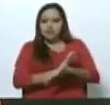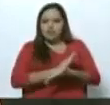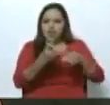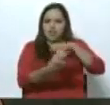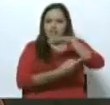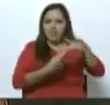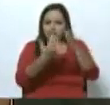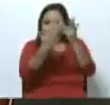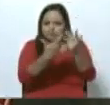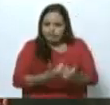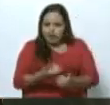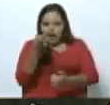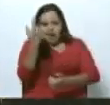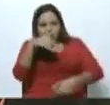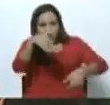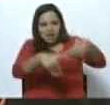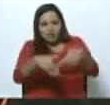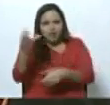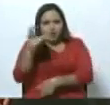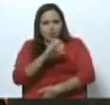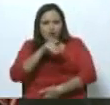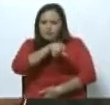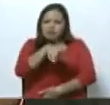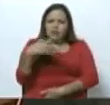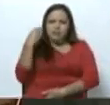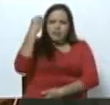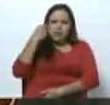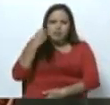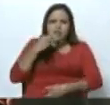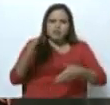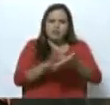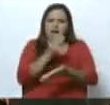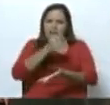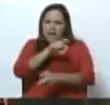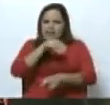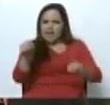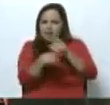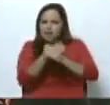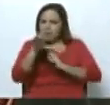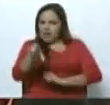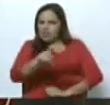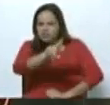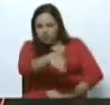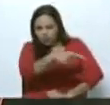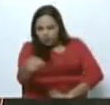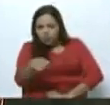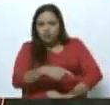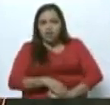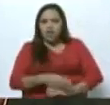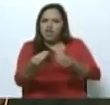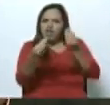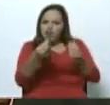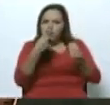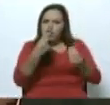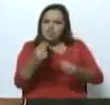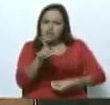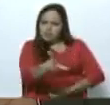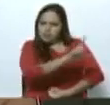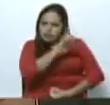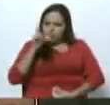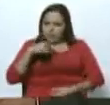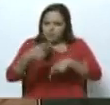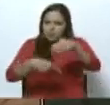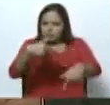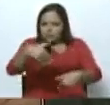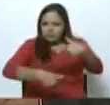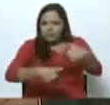ayer en las elecciones en Colombia, a su juicio se avecinan cambios para el país neogranadino y cómo califica el PSUV este proceso electoral,